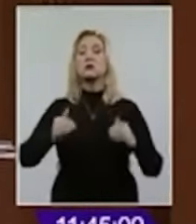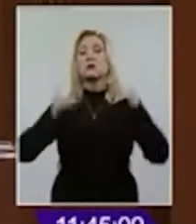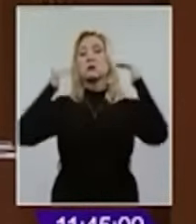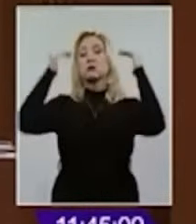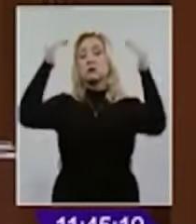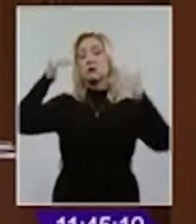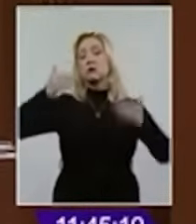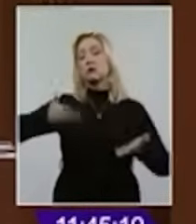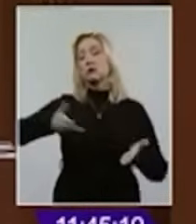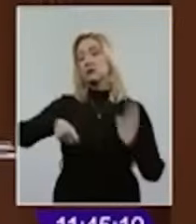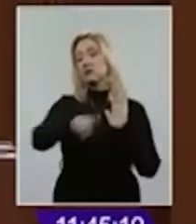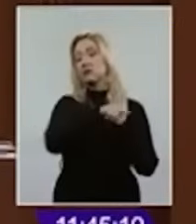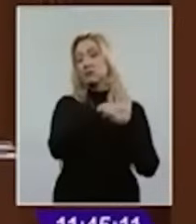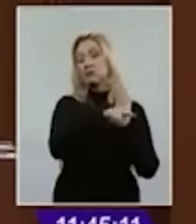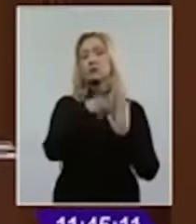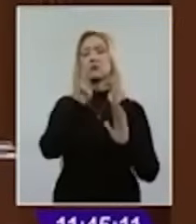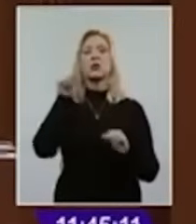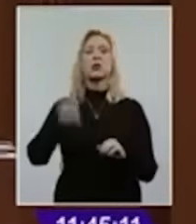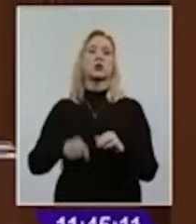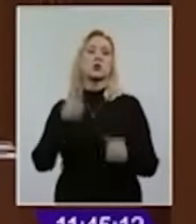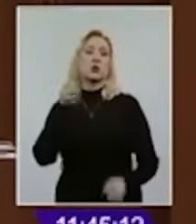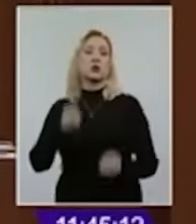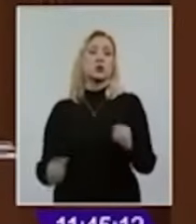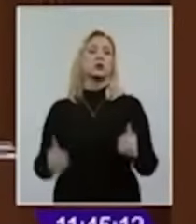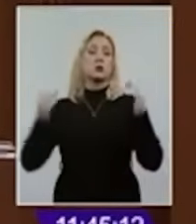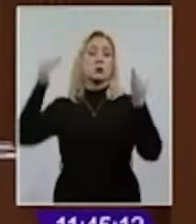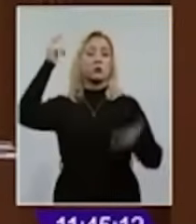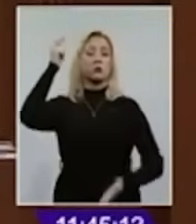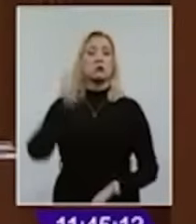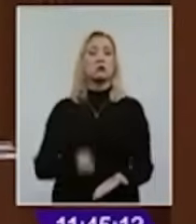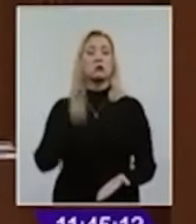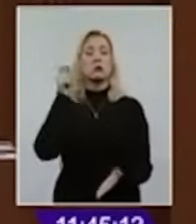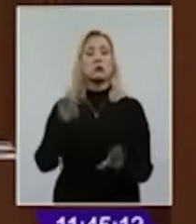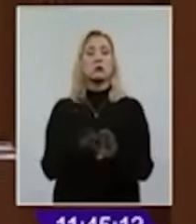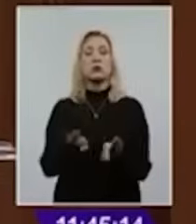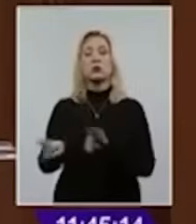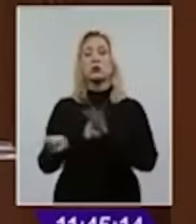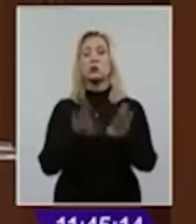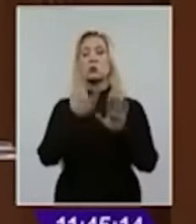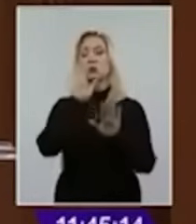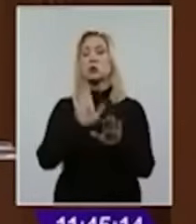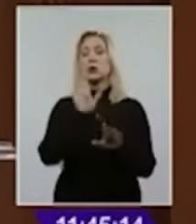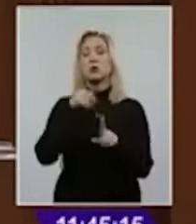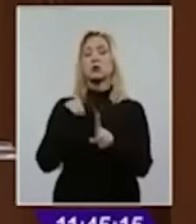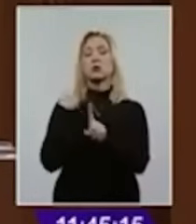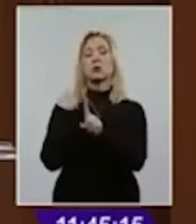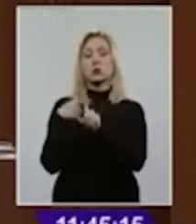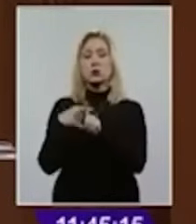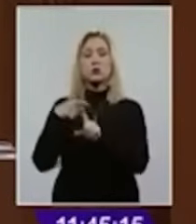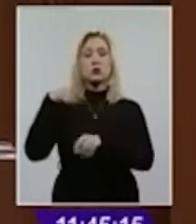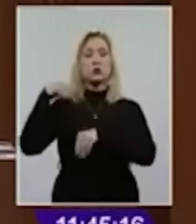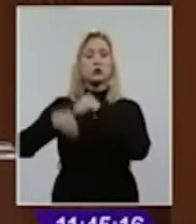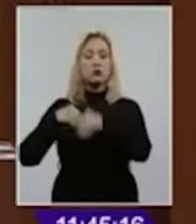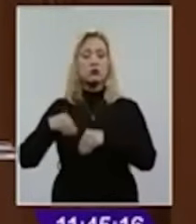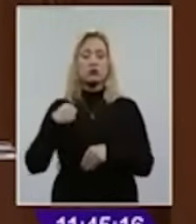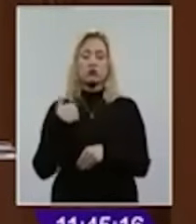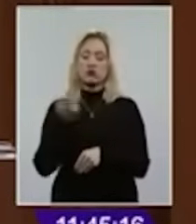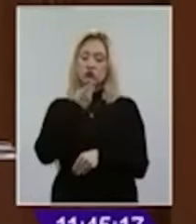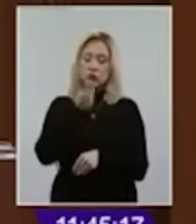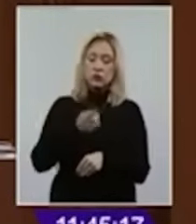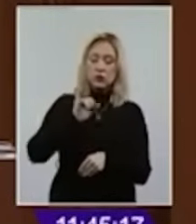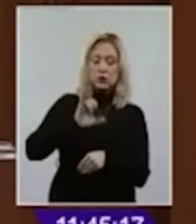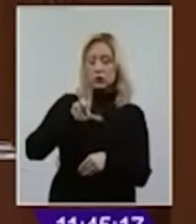pero la Suprema Corte ha asumido una función de legislador positivo, pues define normas que